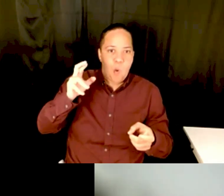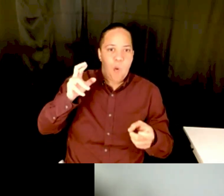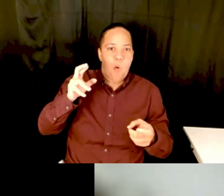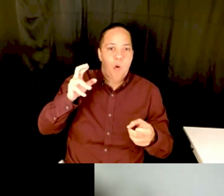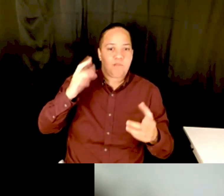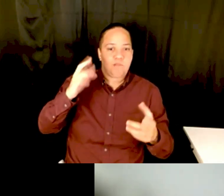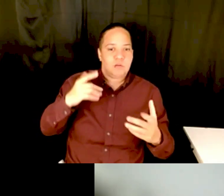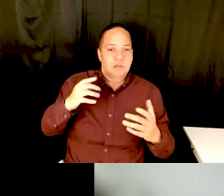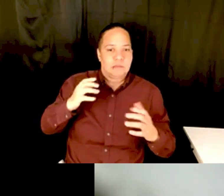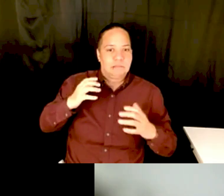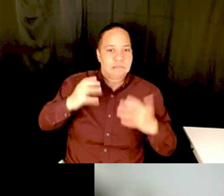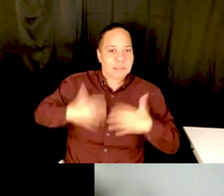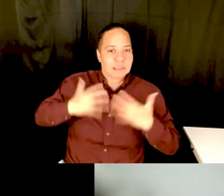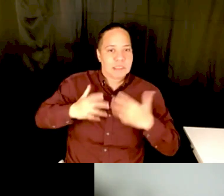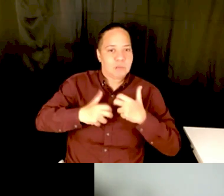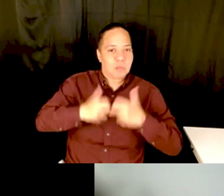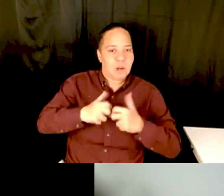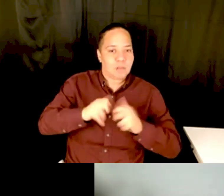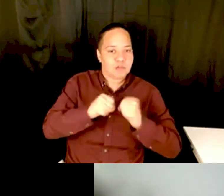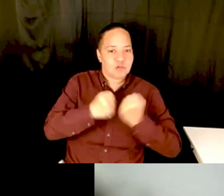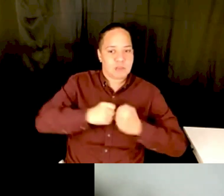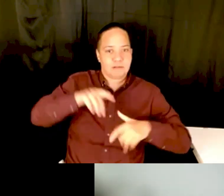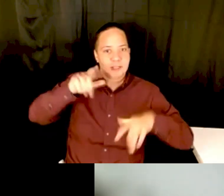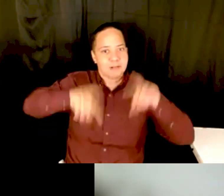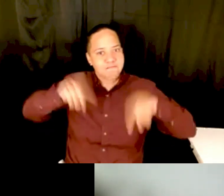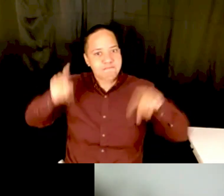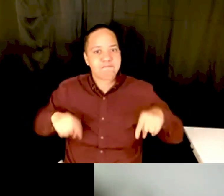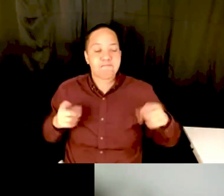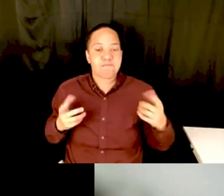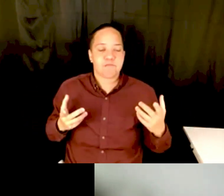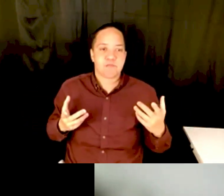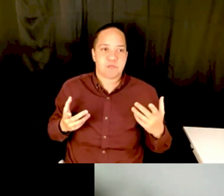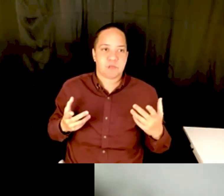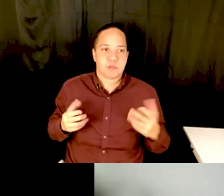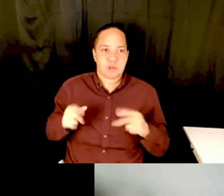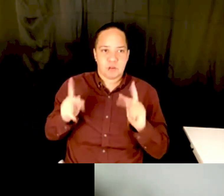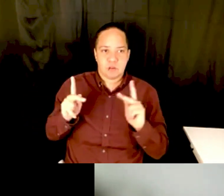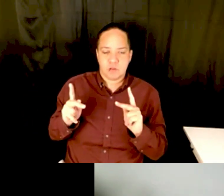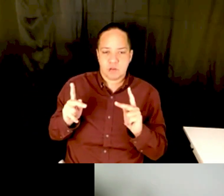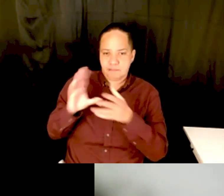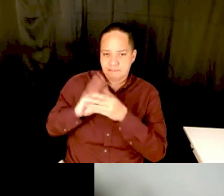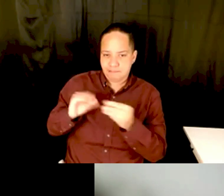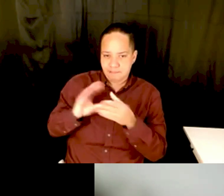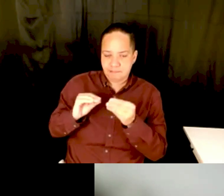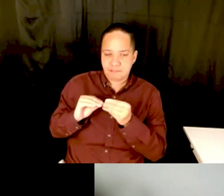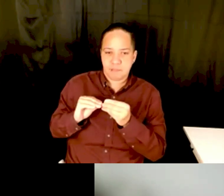social que esté alterándose. Si me permite, voy a dar un pequeño anécdota. Cuando yo